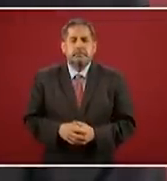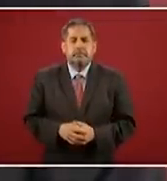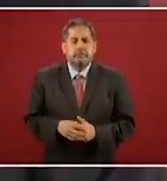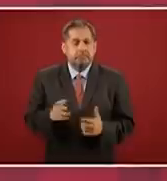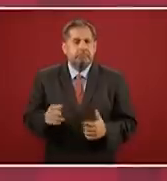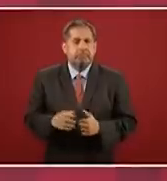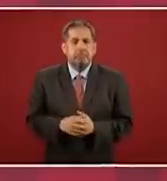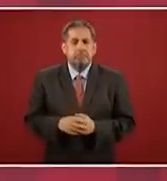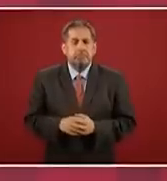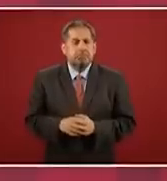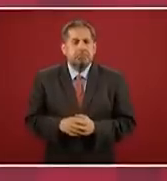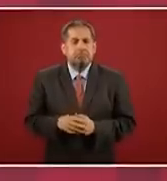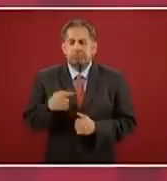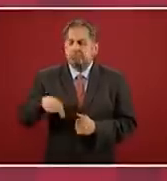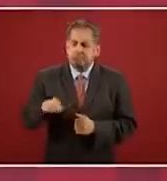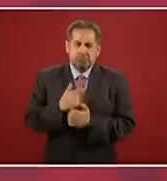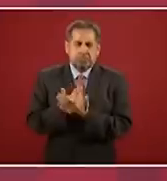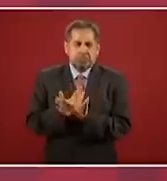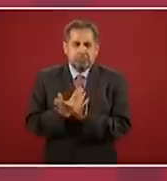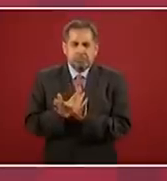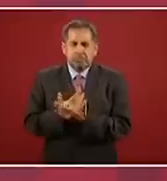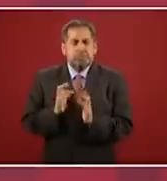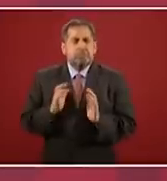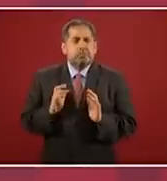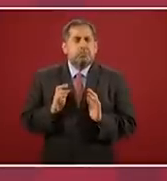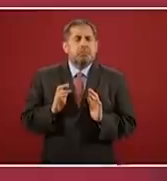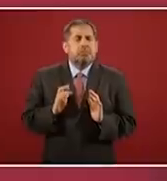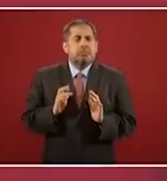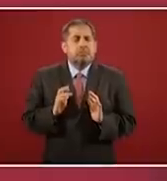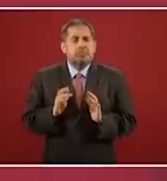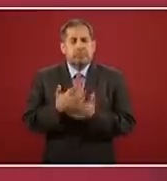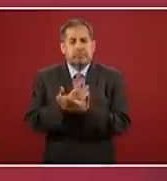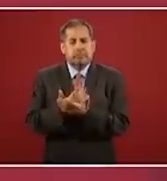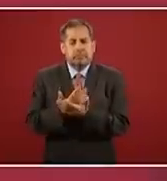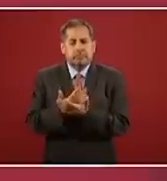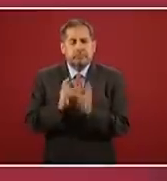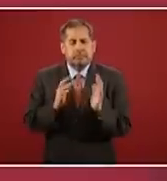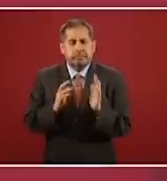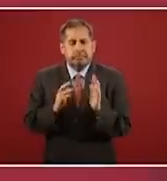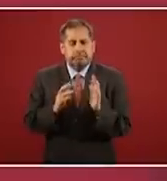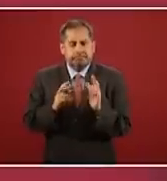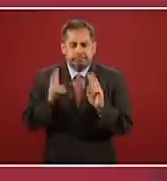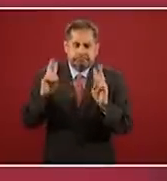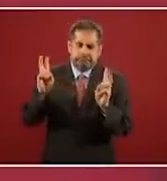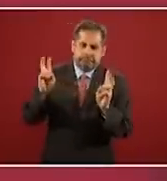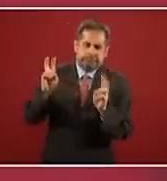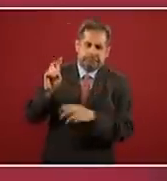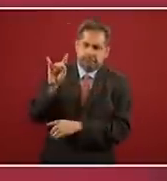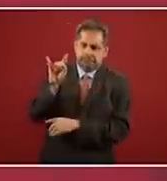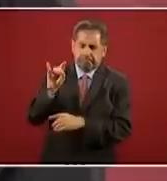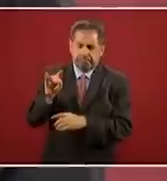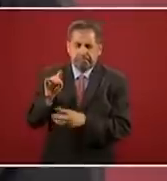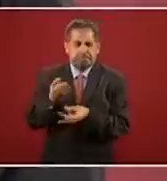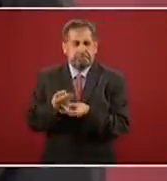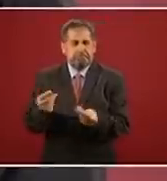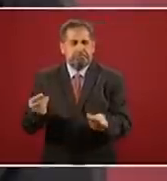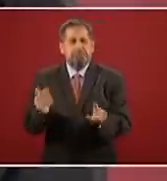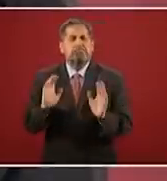a esperar para que este asunto se